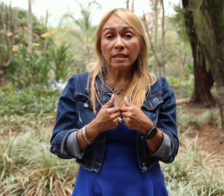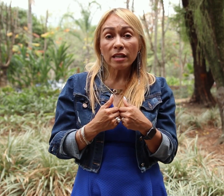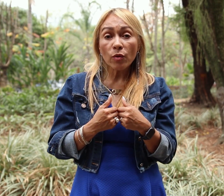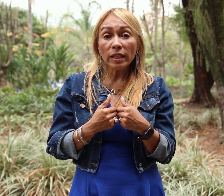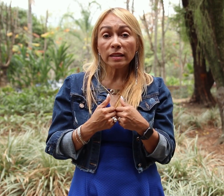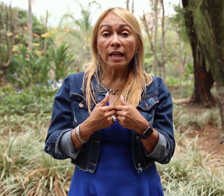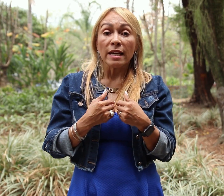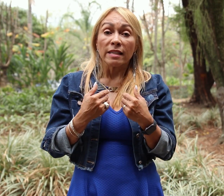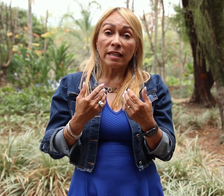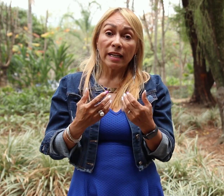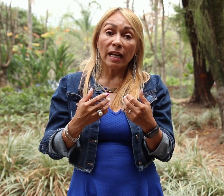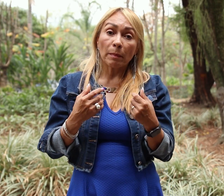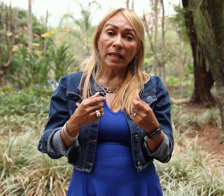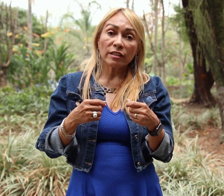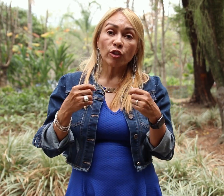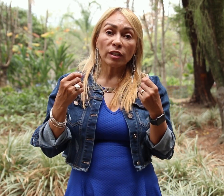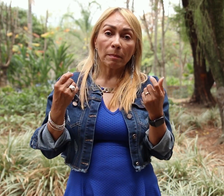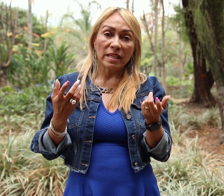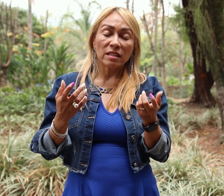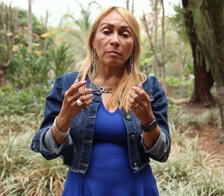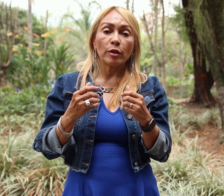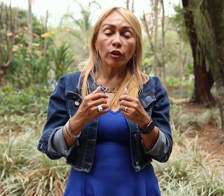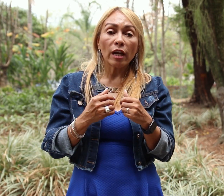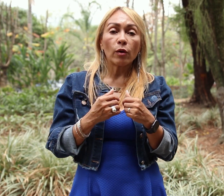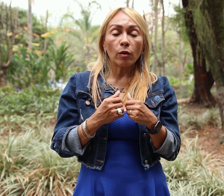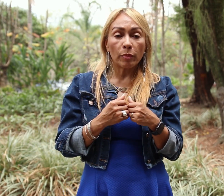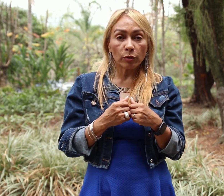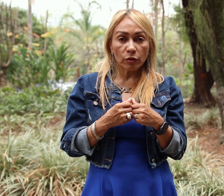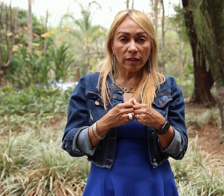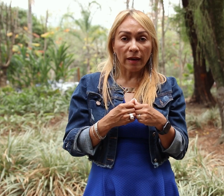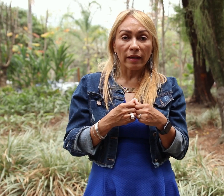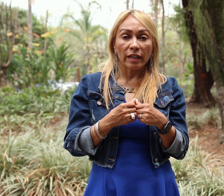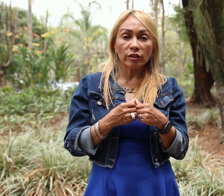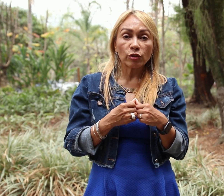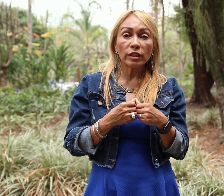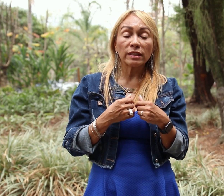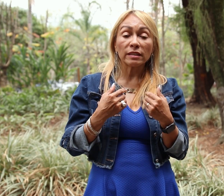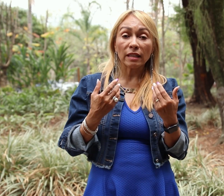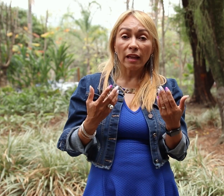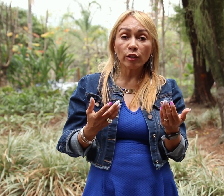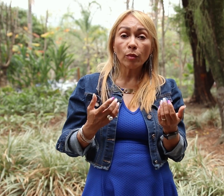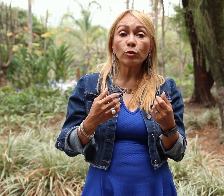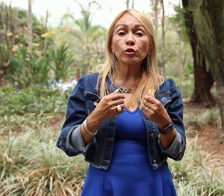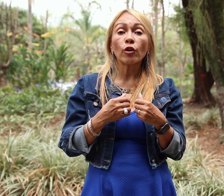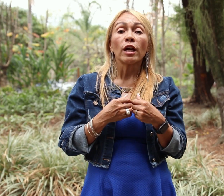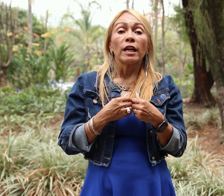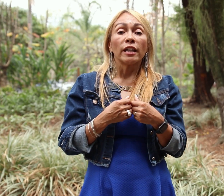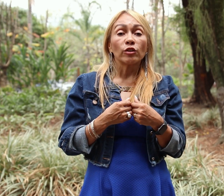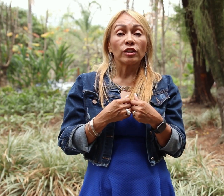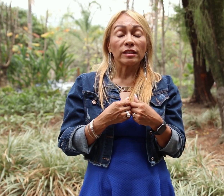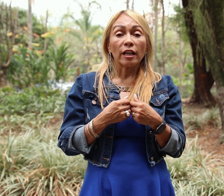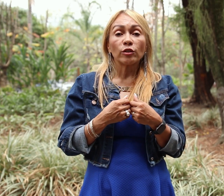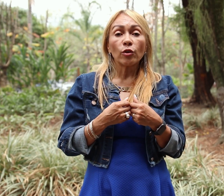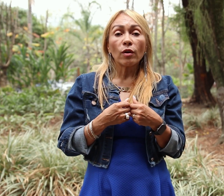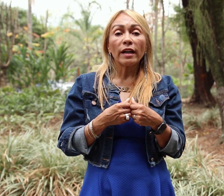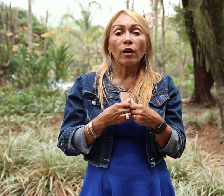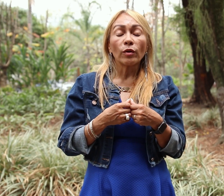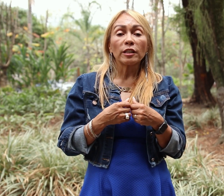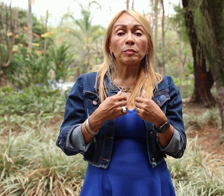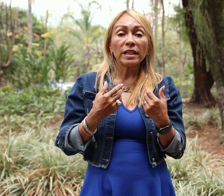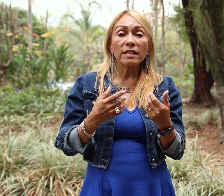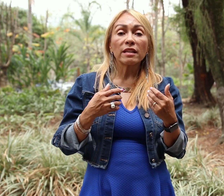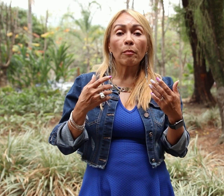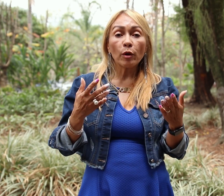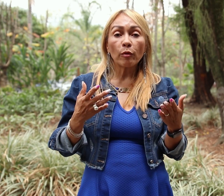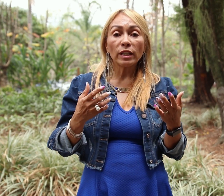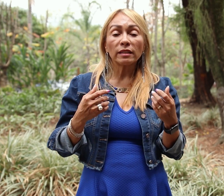la que se encuentre, será la aplicación del principio de oportunidades. Esto se está dando mucho y nos está dando lugar a